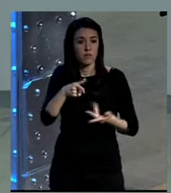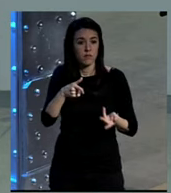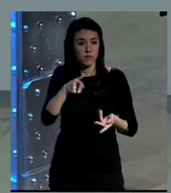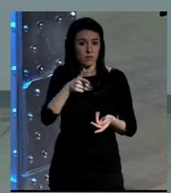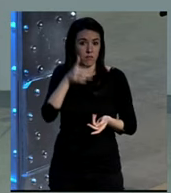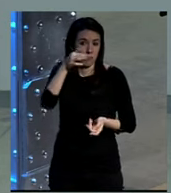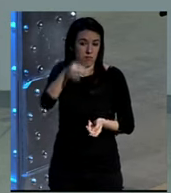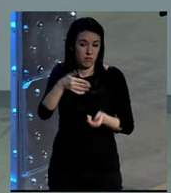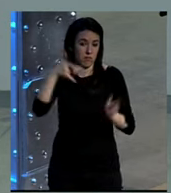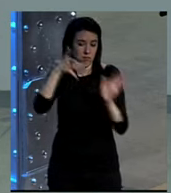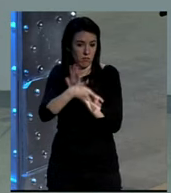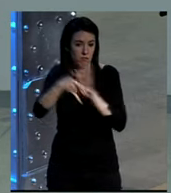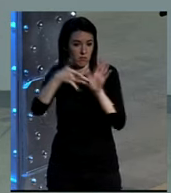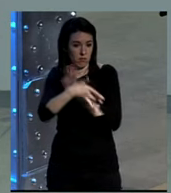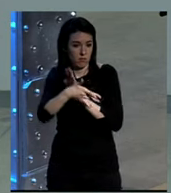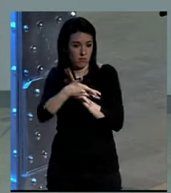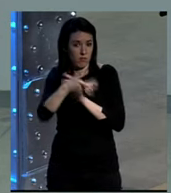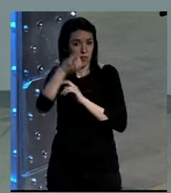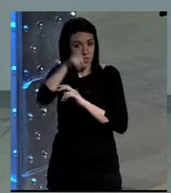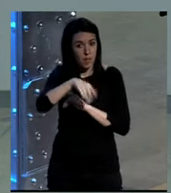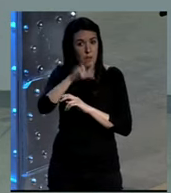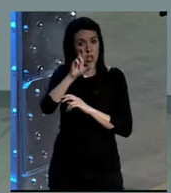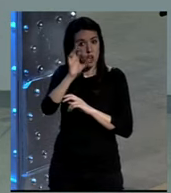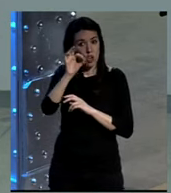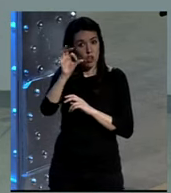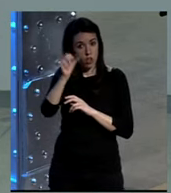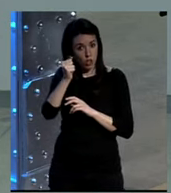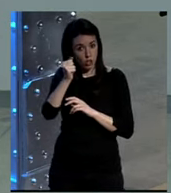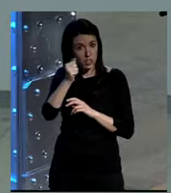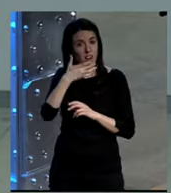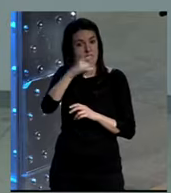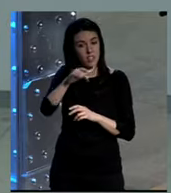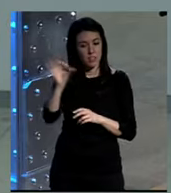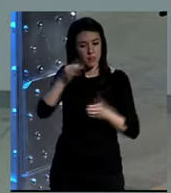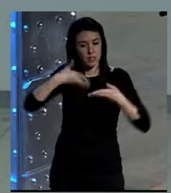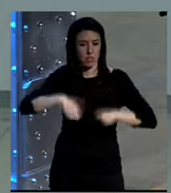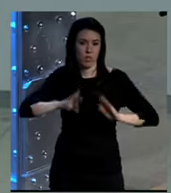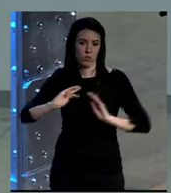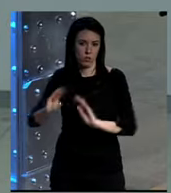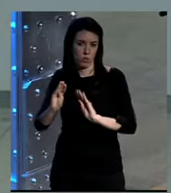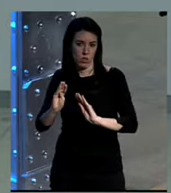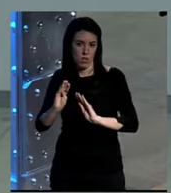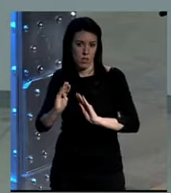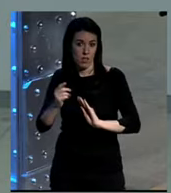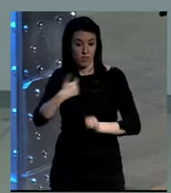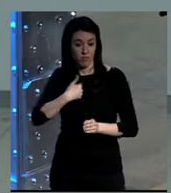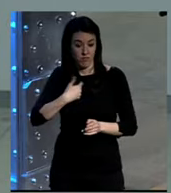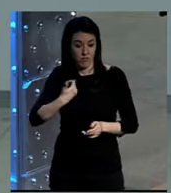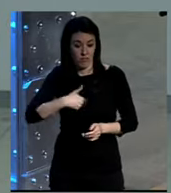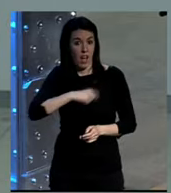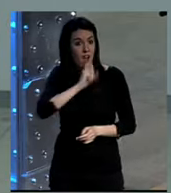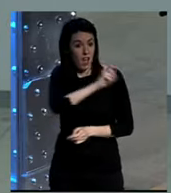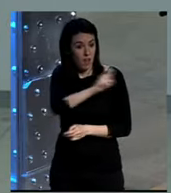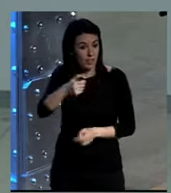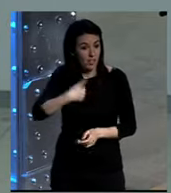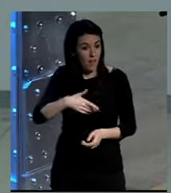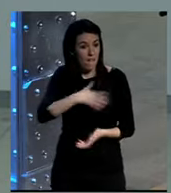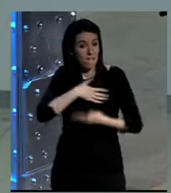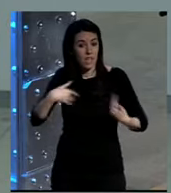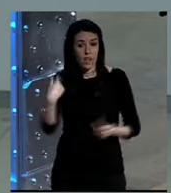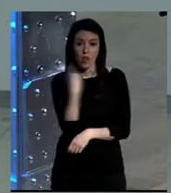dirá unas palabras Rosa, hija de Sebastián. Así que yo, como ya lo he anunciado, lo que pido es que cada